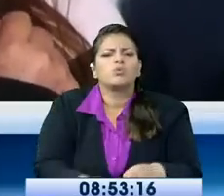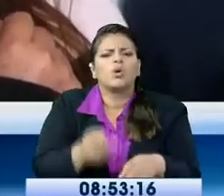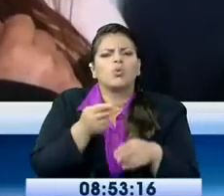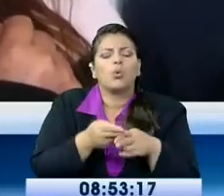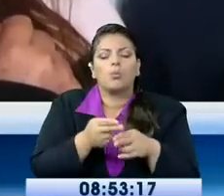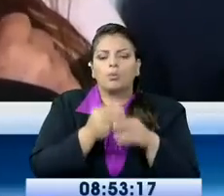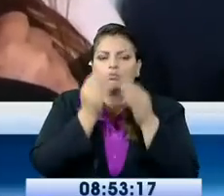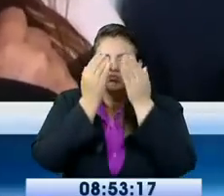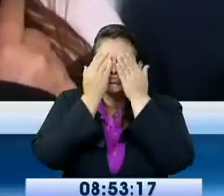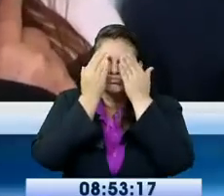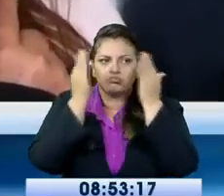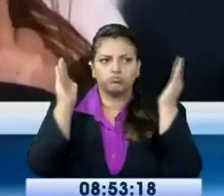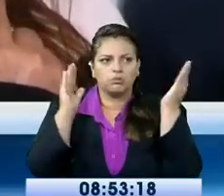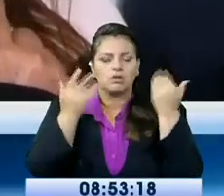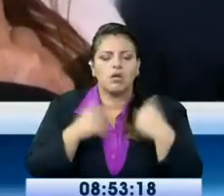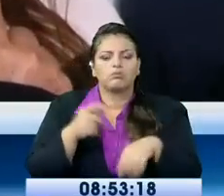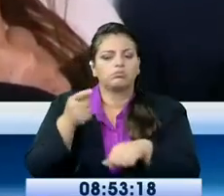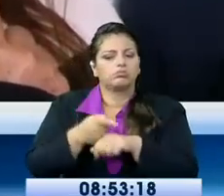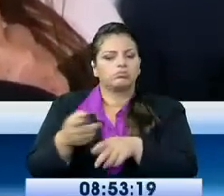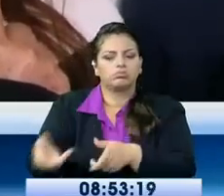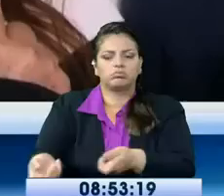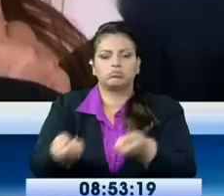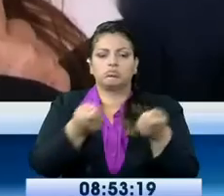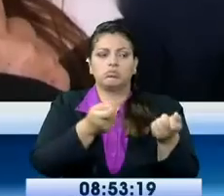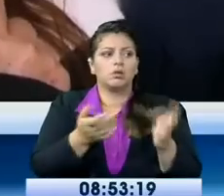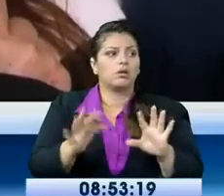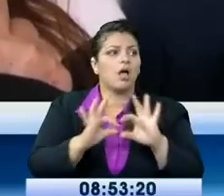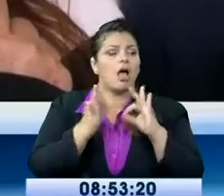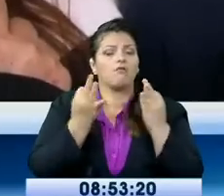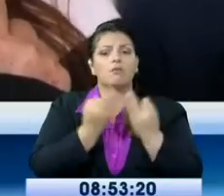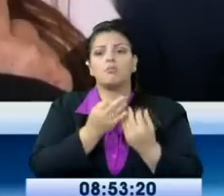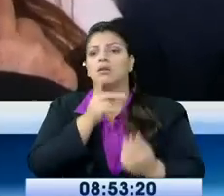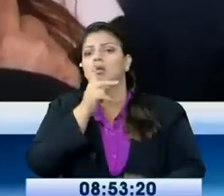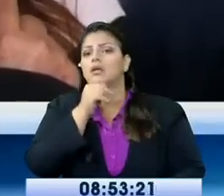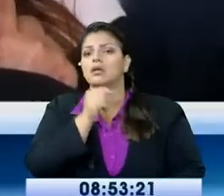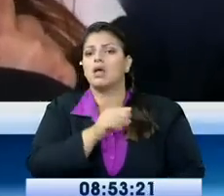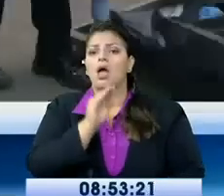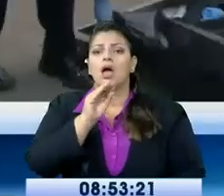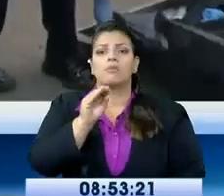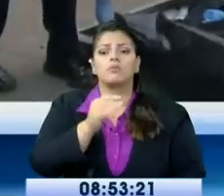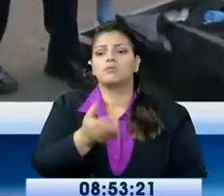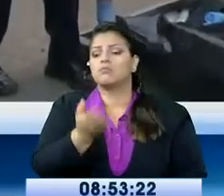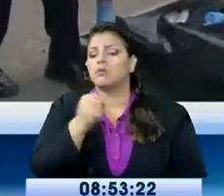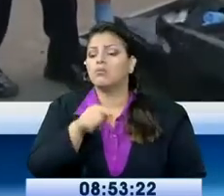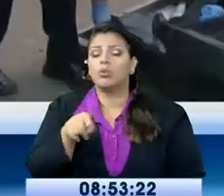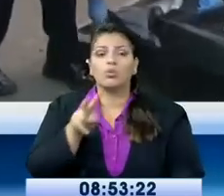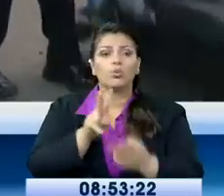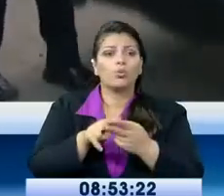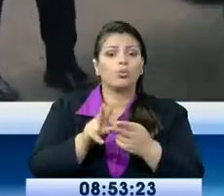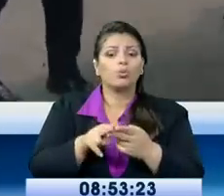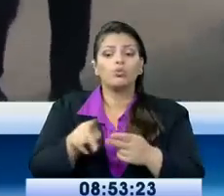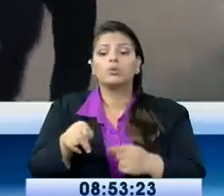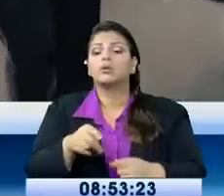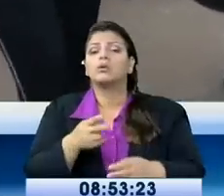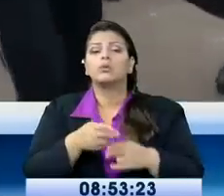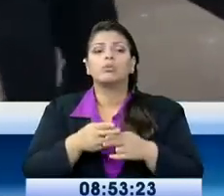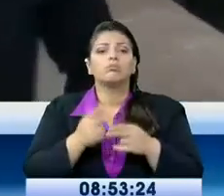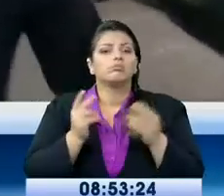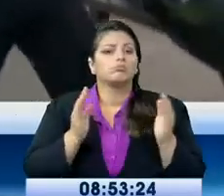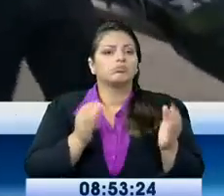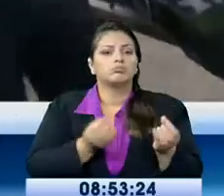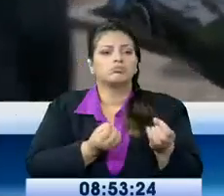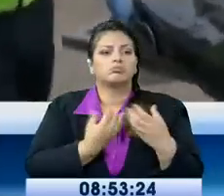en lo futuro esperemos que alguien aparezca, algún familiar, alguna persona que lo pueda identificar. Hasta el cierre de esta edición no se había